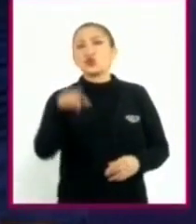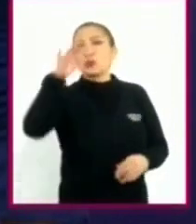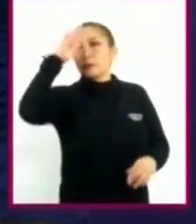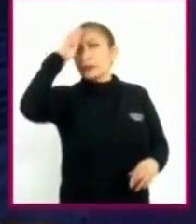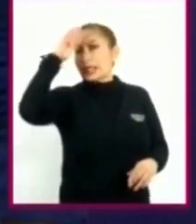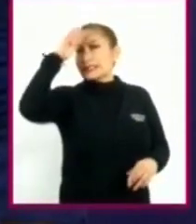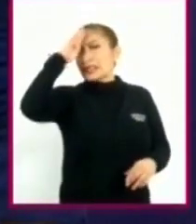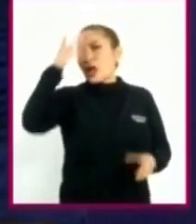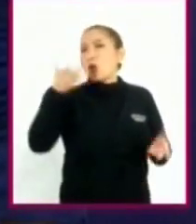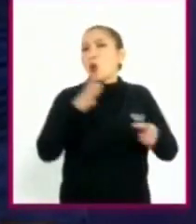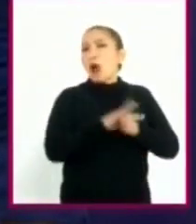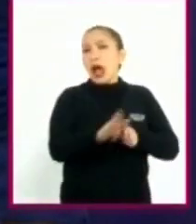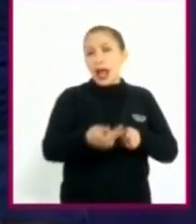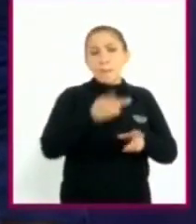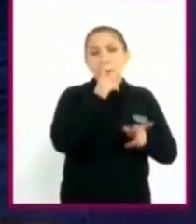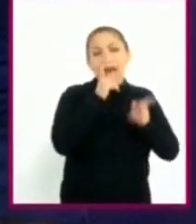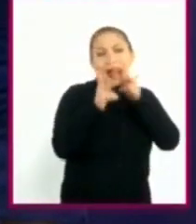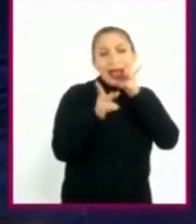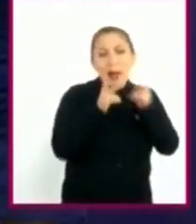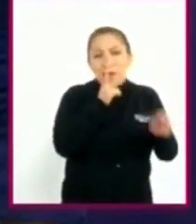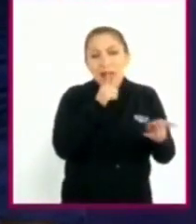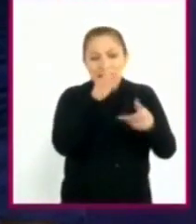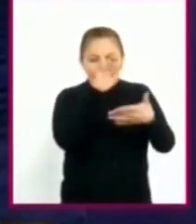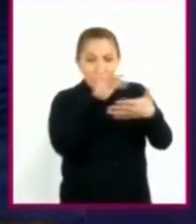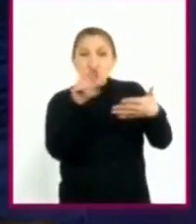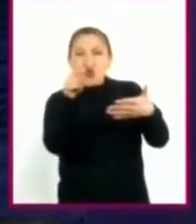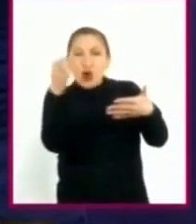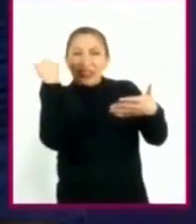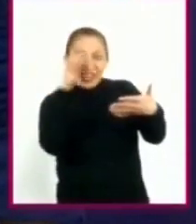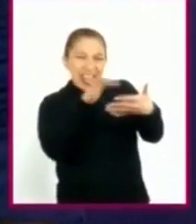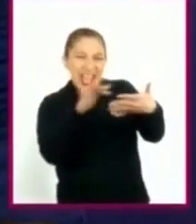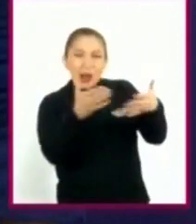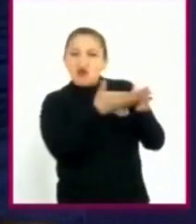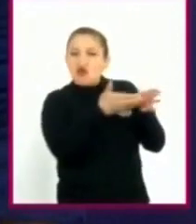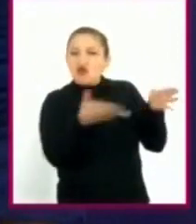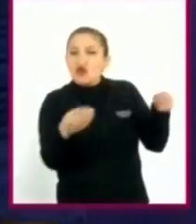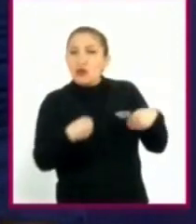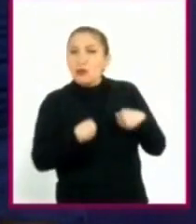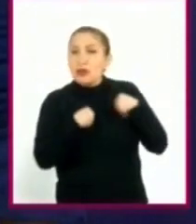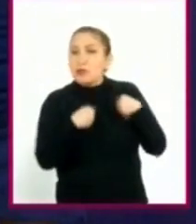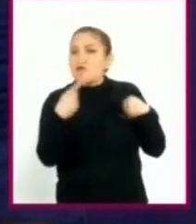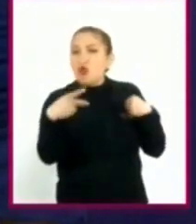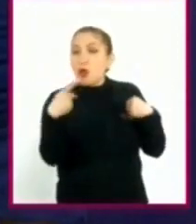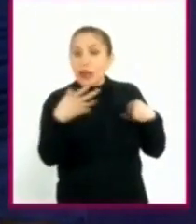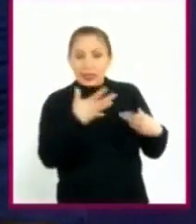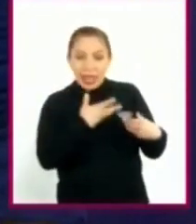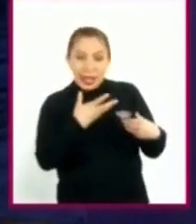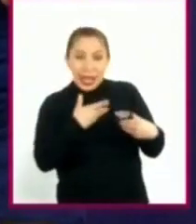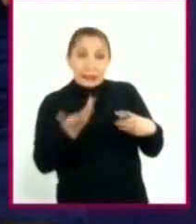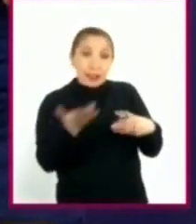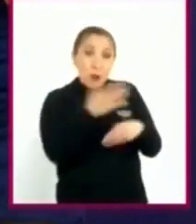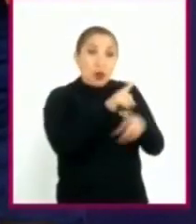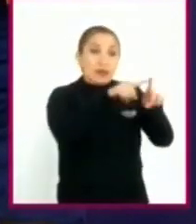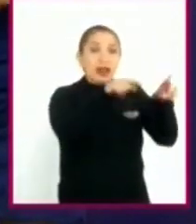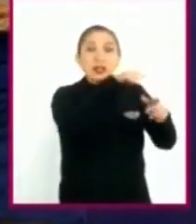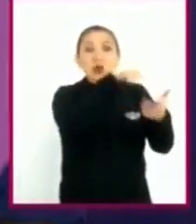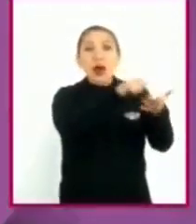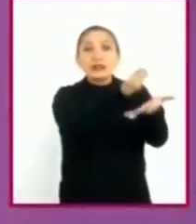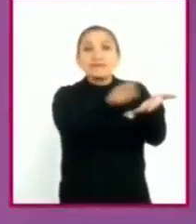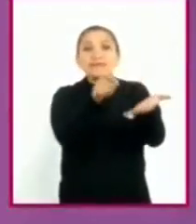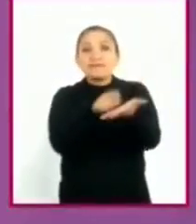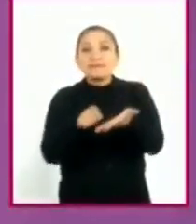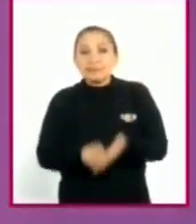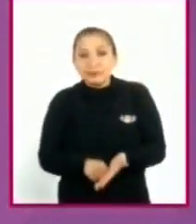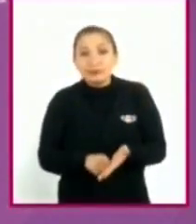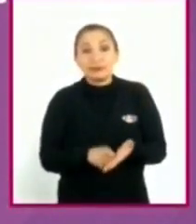Piensen en el tipo de vocabulario de los textos que han leído a lo largo de su vida y que tienen orígenes diversos.